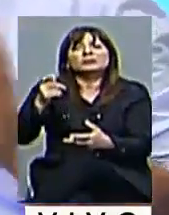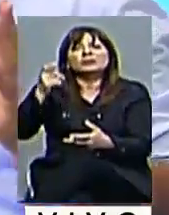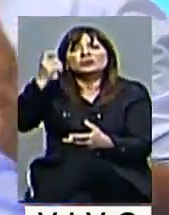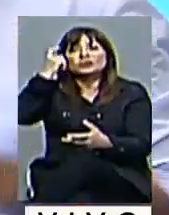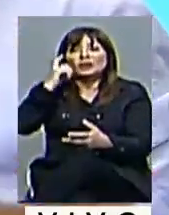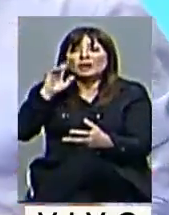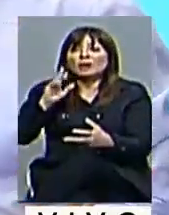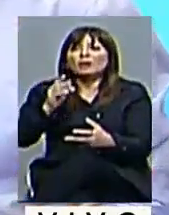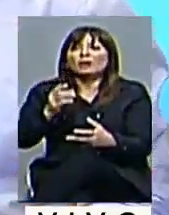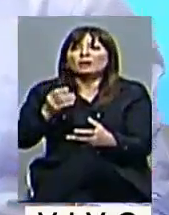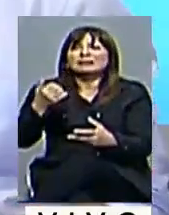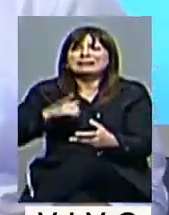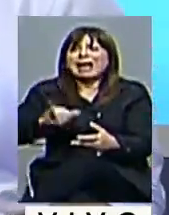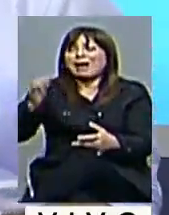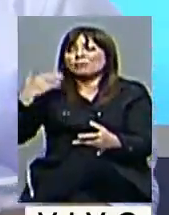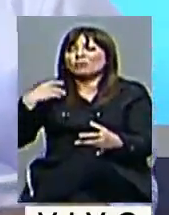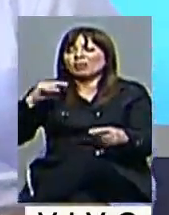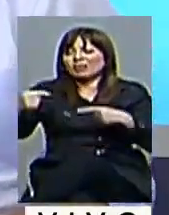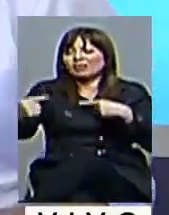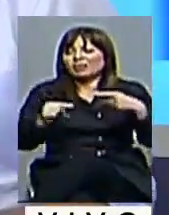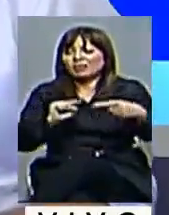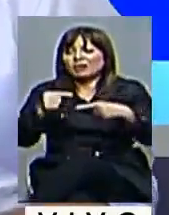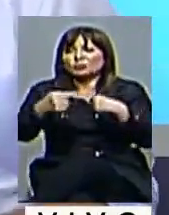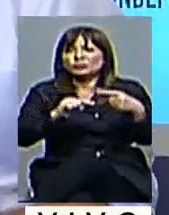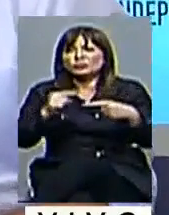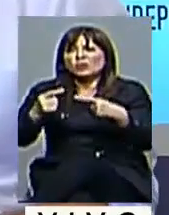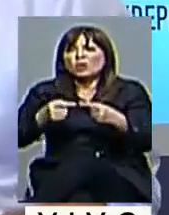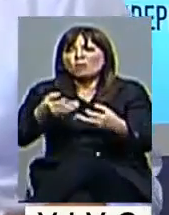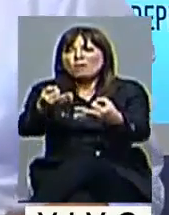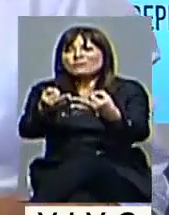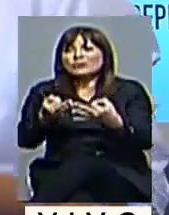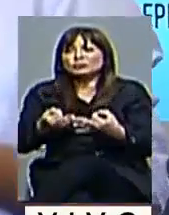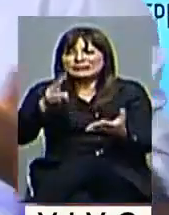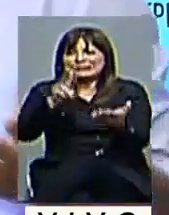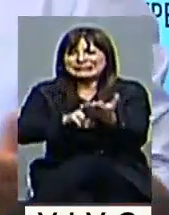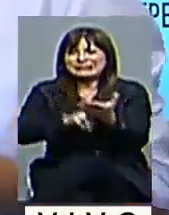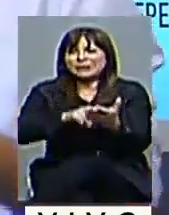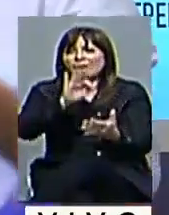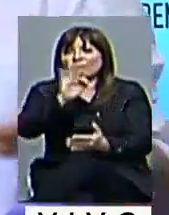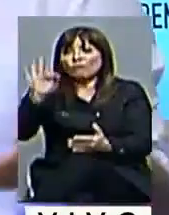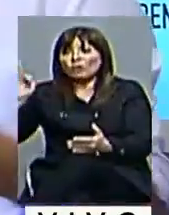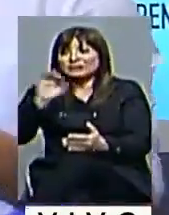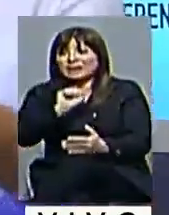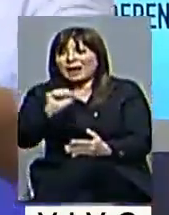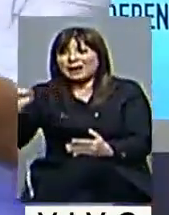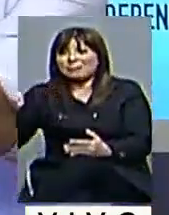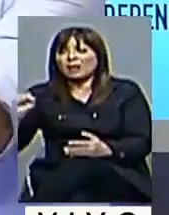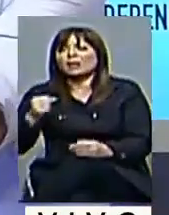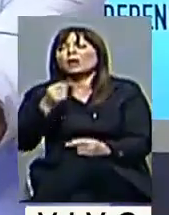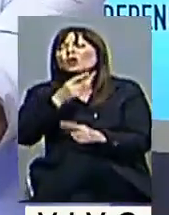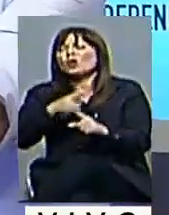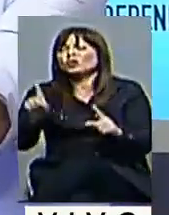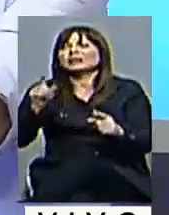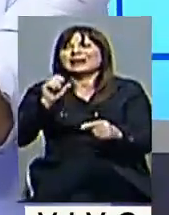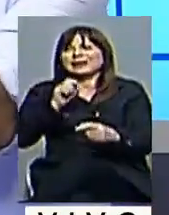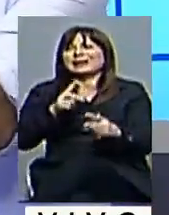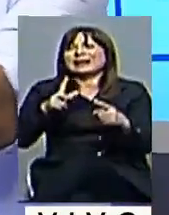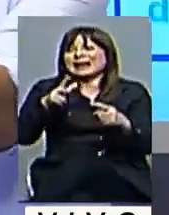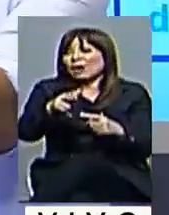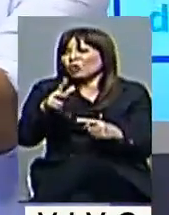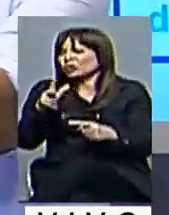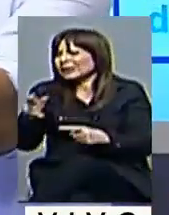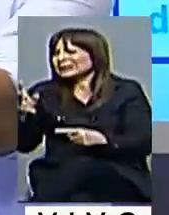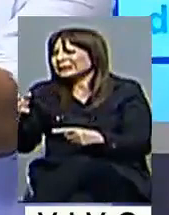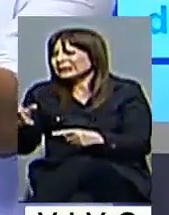hace mucho tiempo hay una discusión sobre el presupuesto real de las Fuerzas Armadas y otros que tienen que sufrir recortes de otras áreas o áreas del propio gobierno